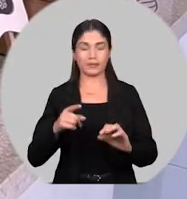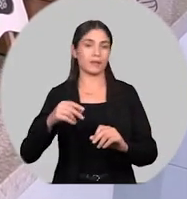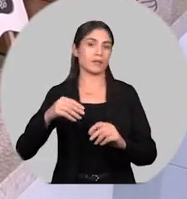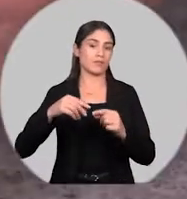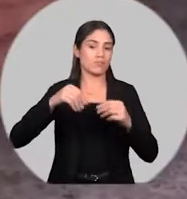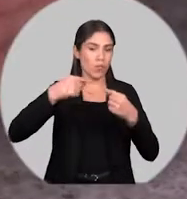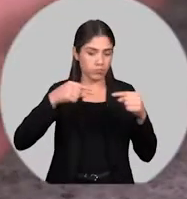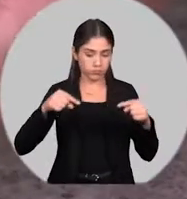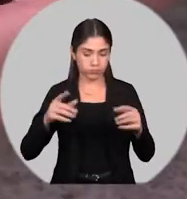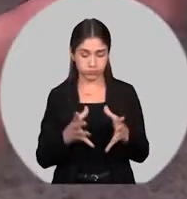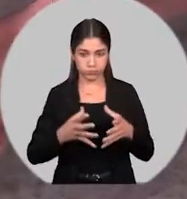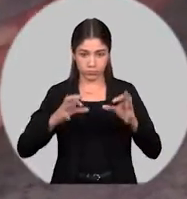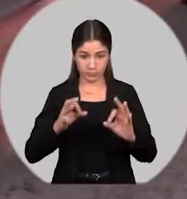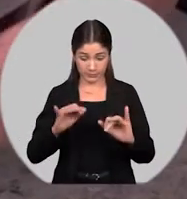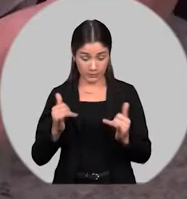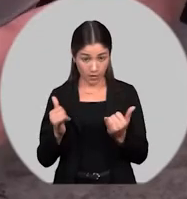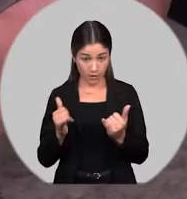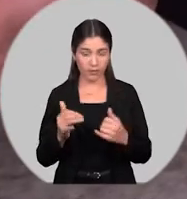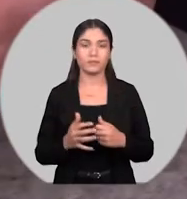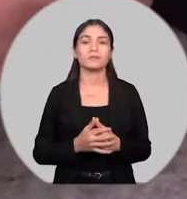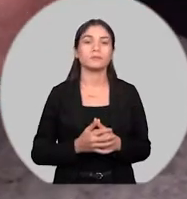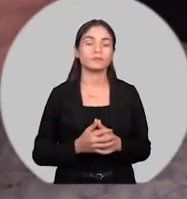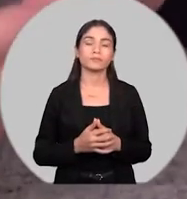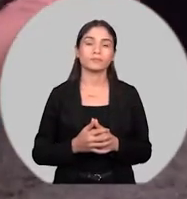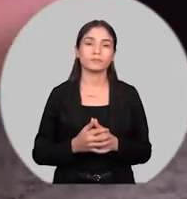ingredientes secos, incorporamos